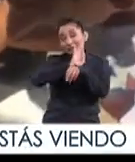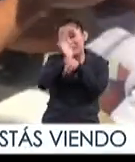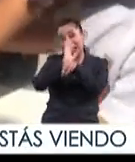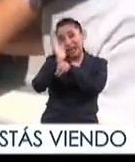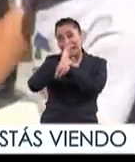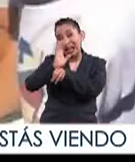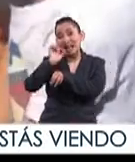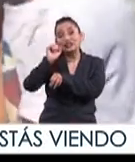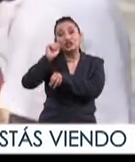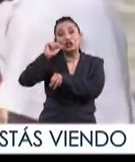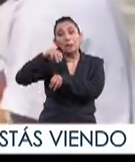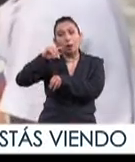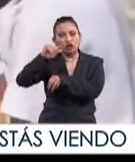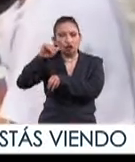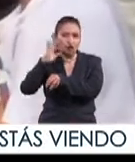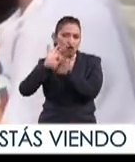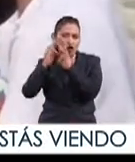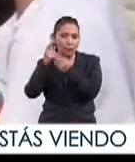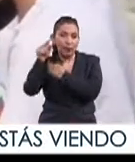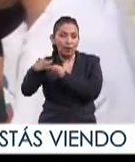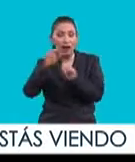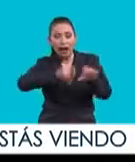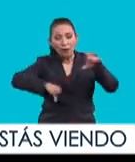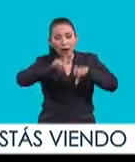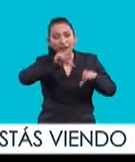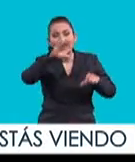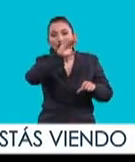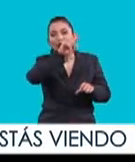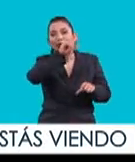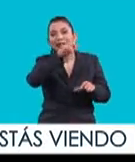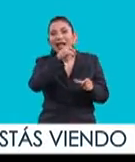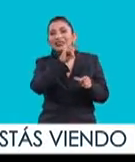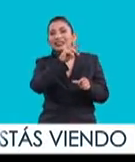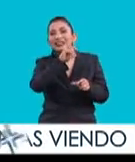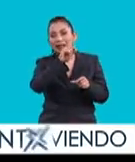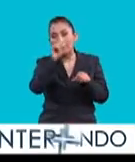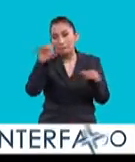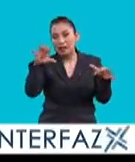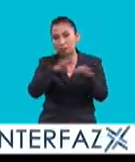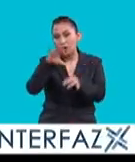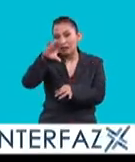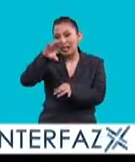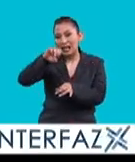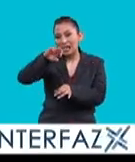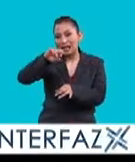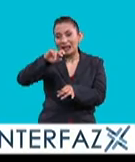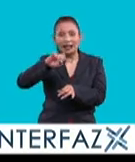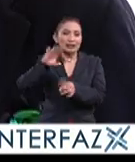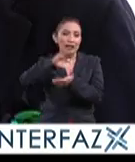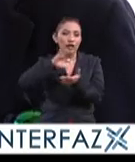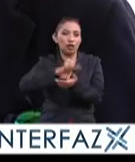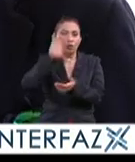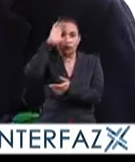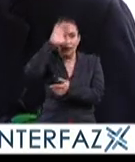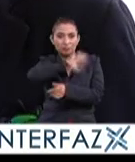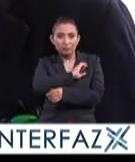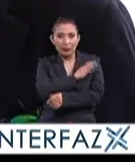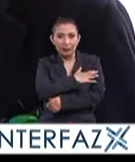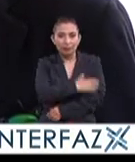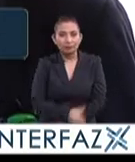producciones en stop motion hechas en el Laboratorio de Ciudadanía Digital que forman parte del Centro Cultural España. Bueno,